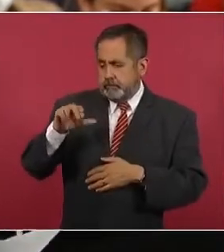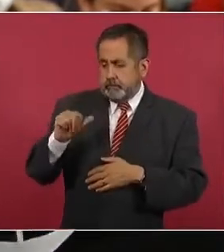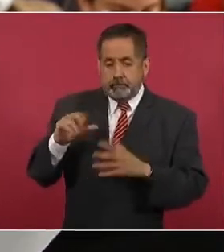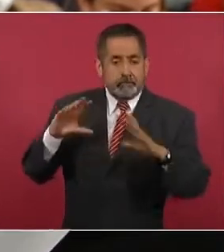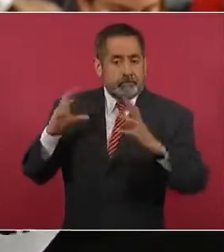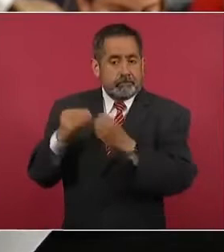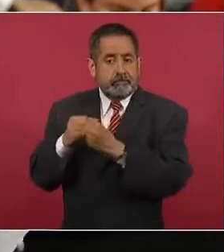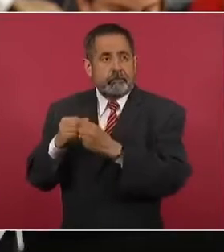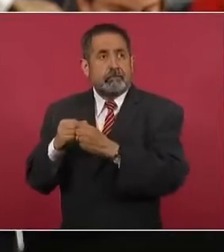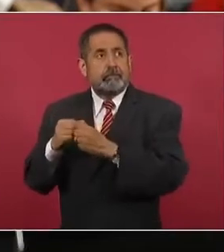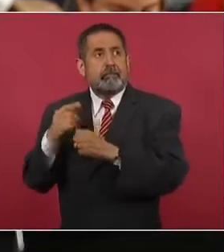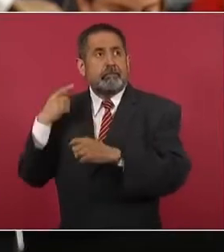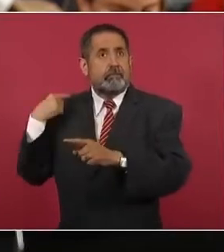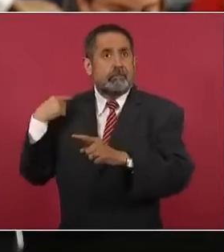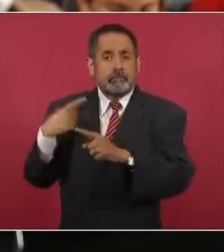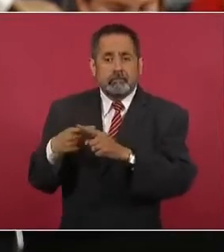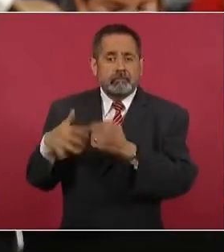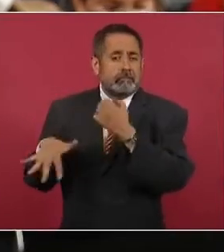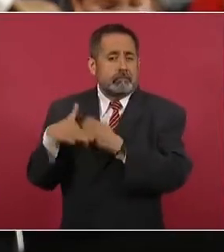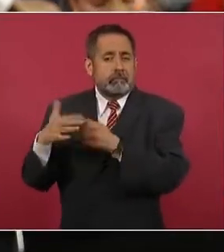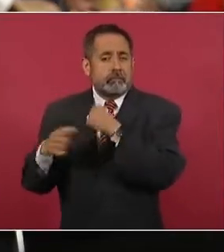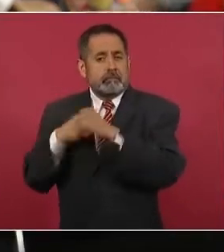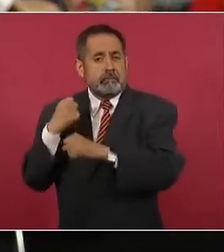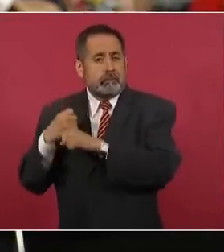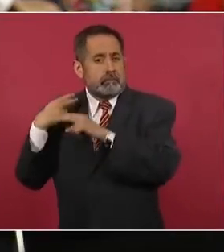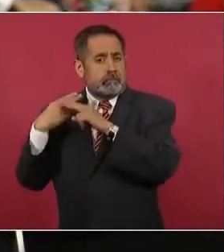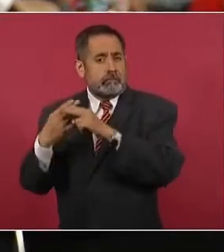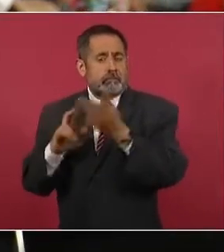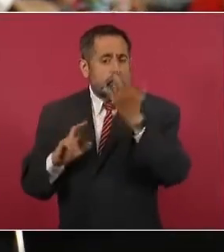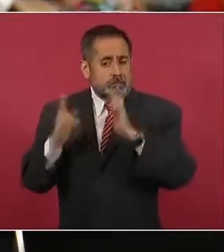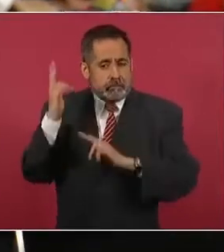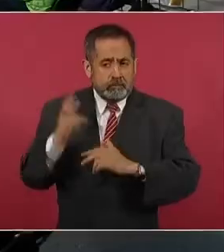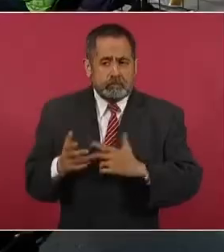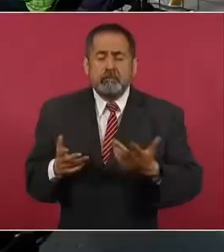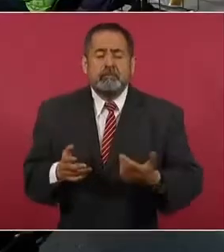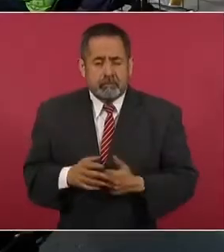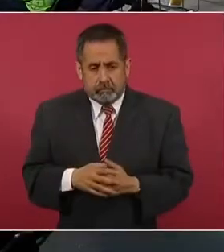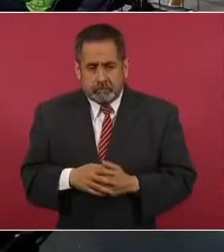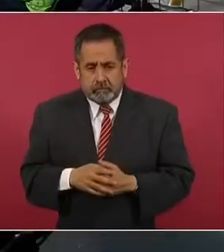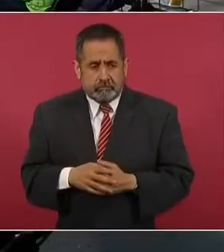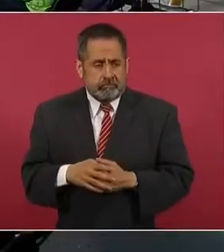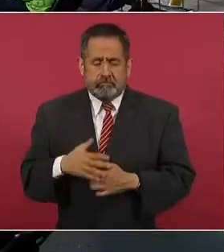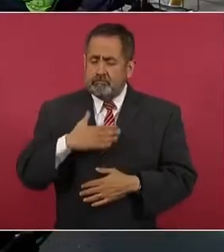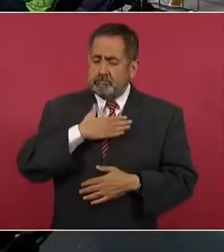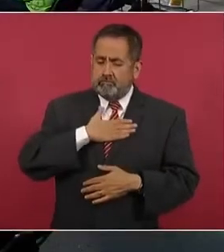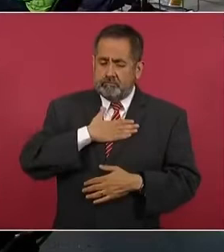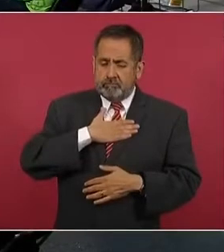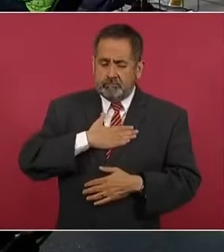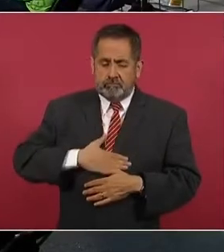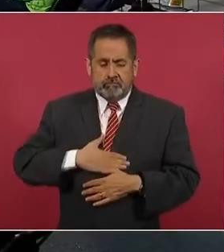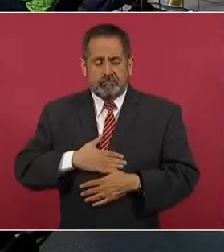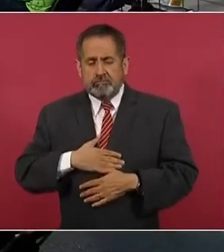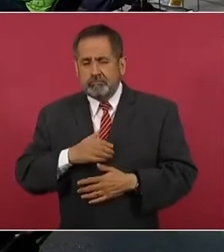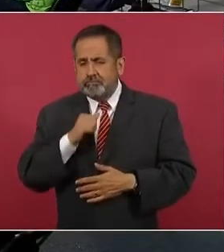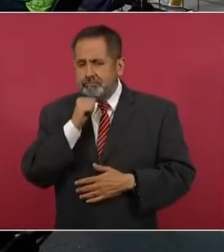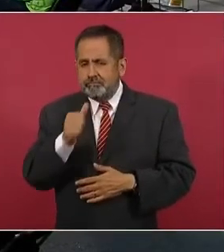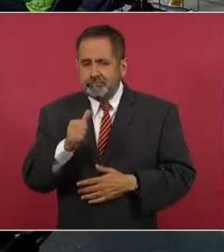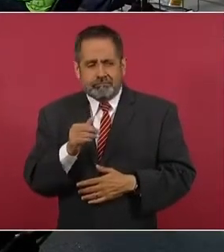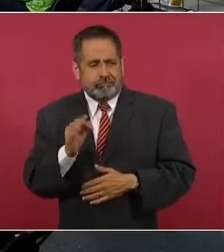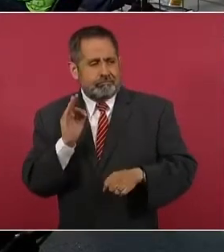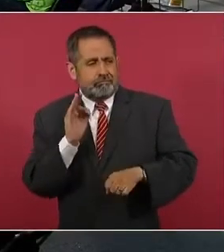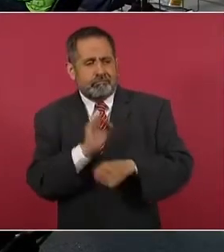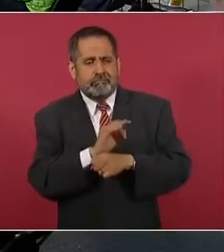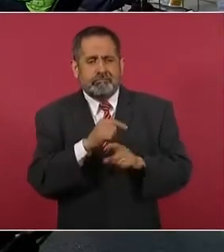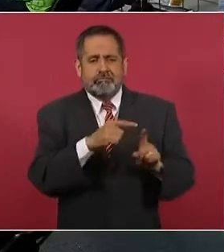ya 15 años, dándole así un triunfo más a la impunidad de Germán Larrea, explotador